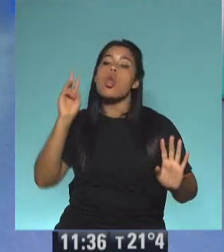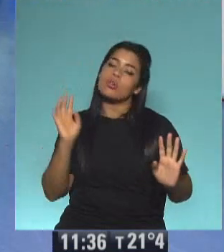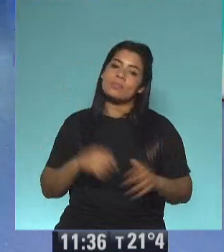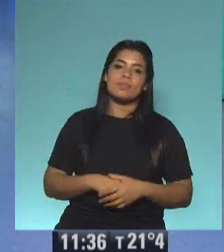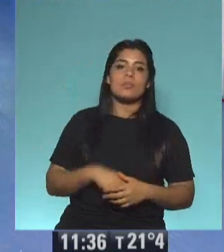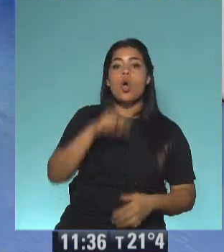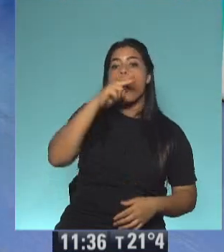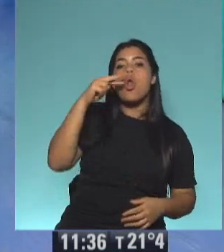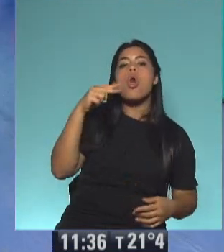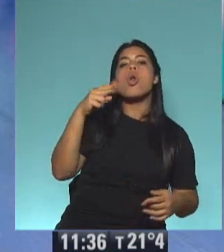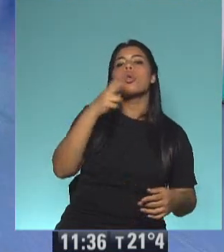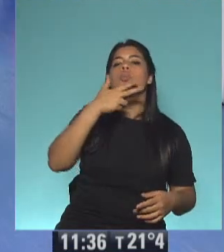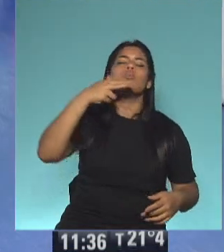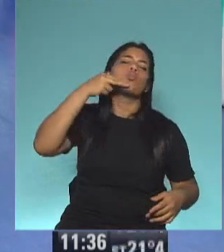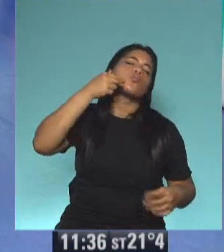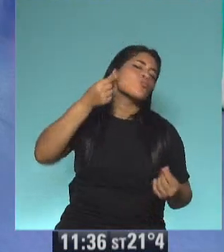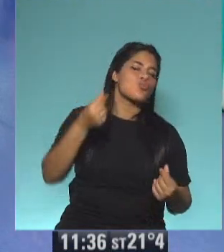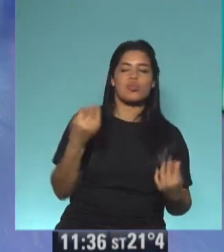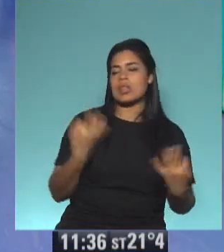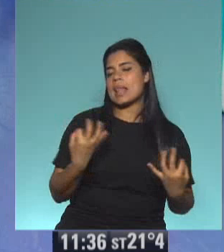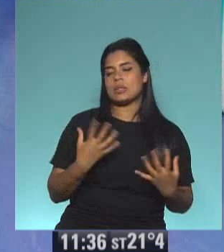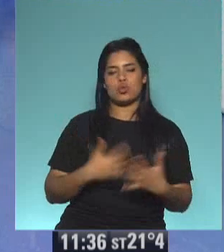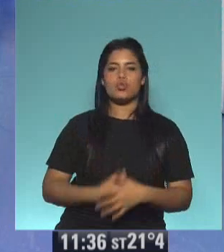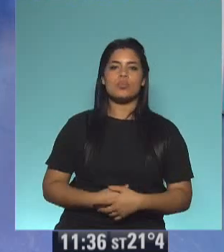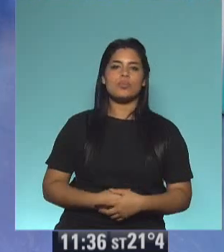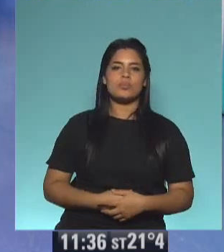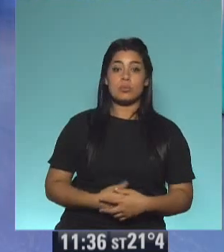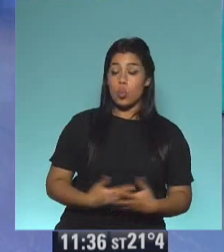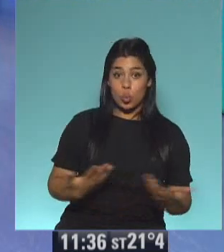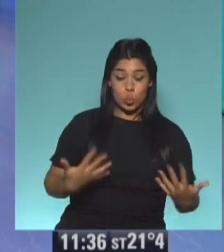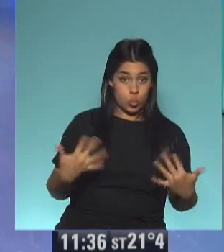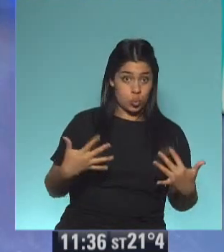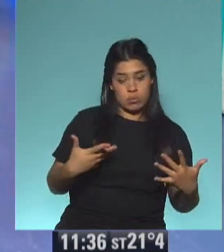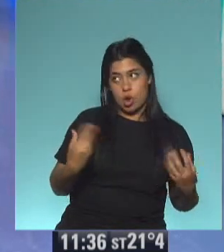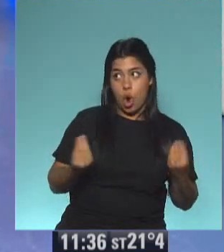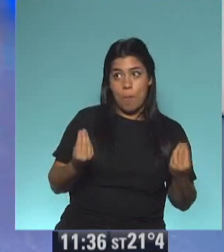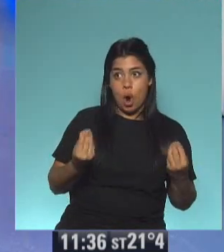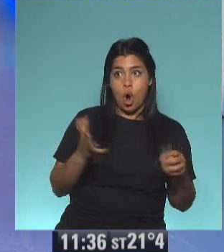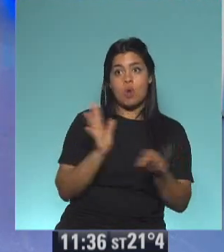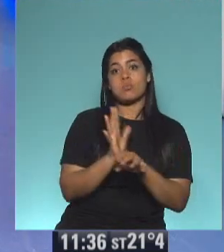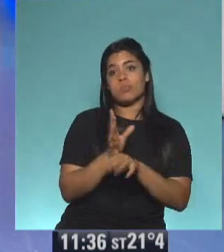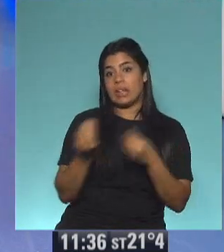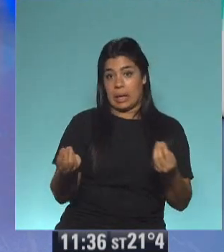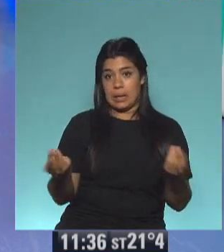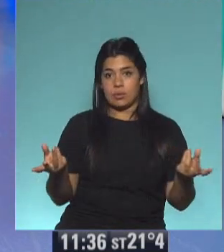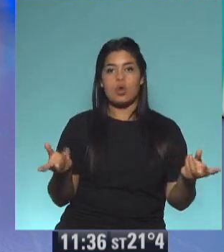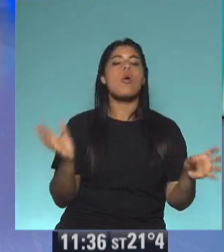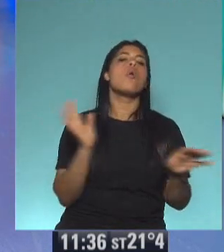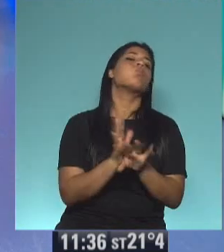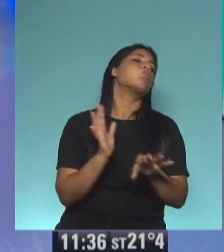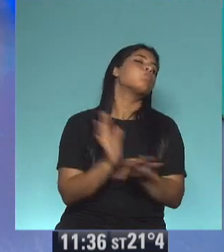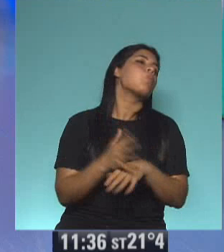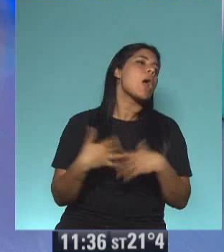Un aroma delicioso. Uy, delicioso, ¿cómo qué? como delicioso, como